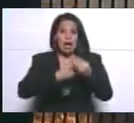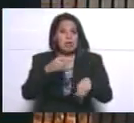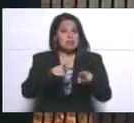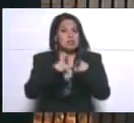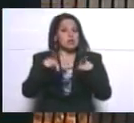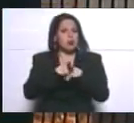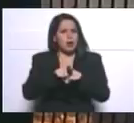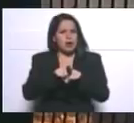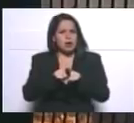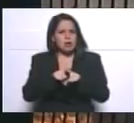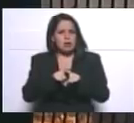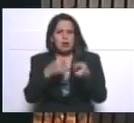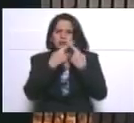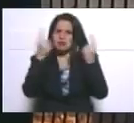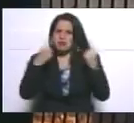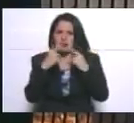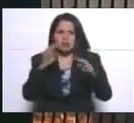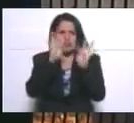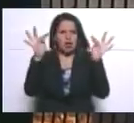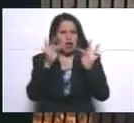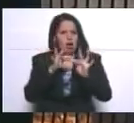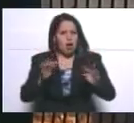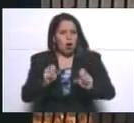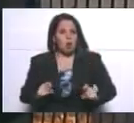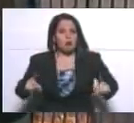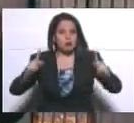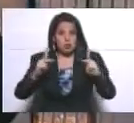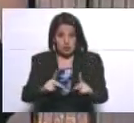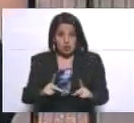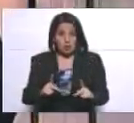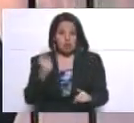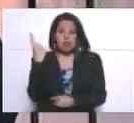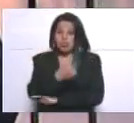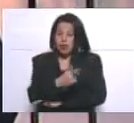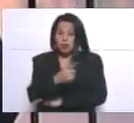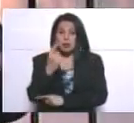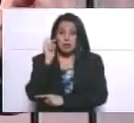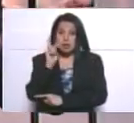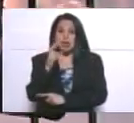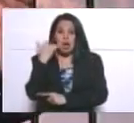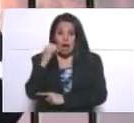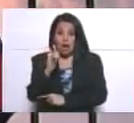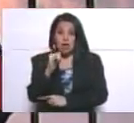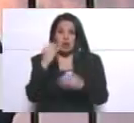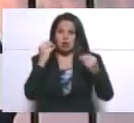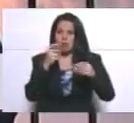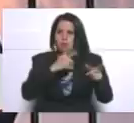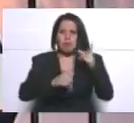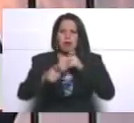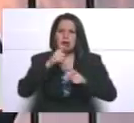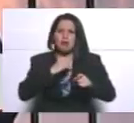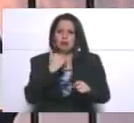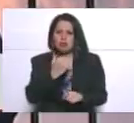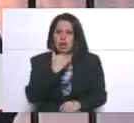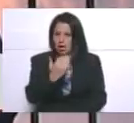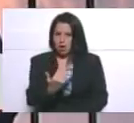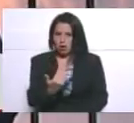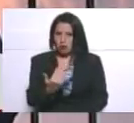también lo dijo en diferentes oportunidades. Hay que tener presente, Delcy, y te hago una pregunta en ese